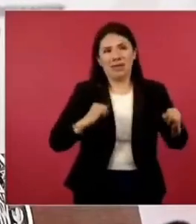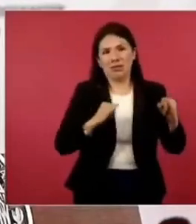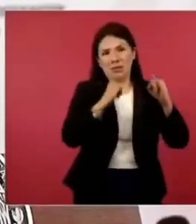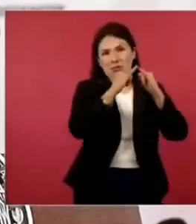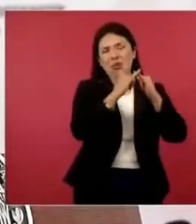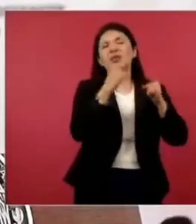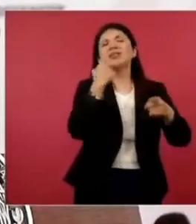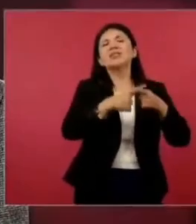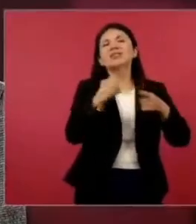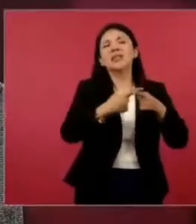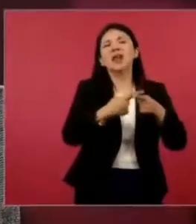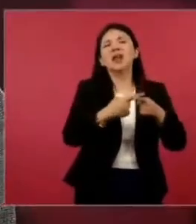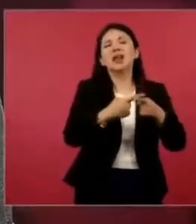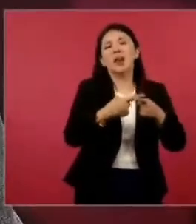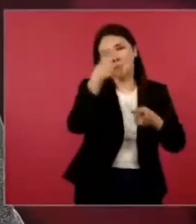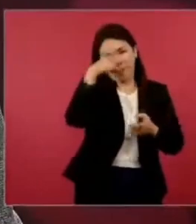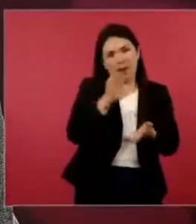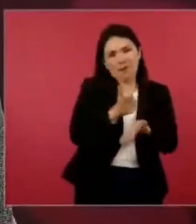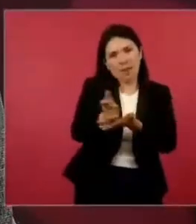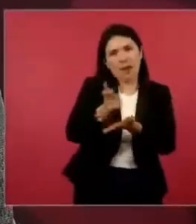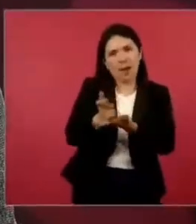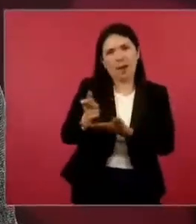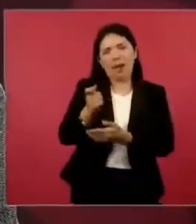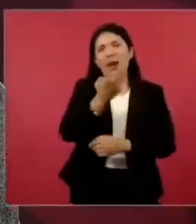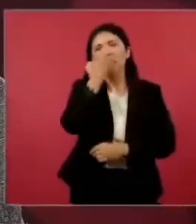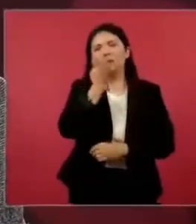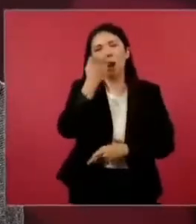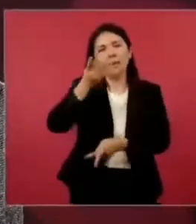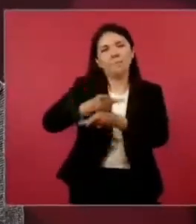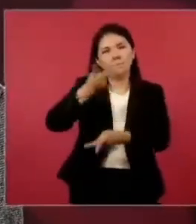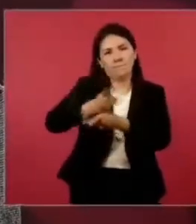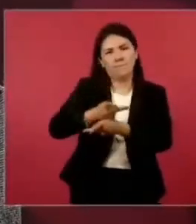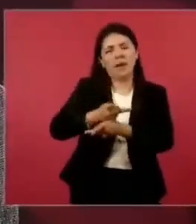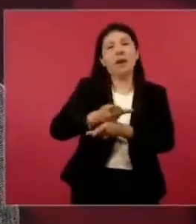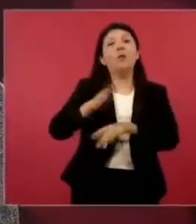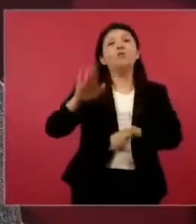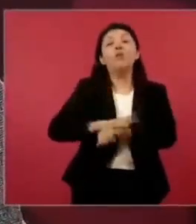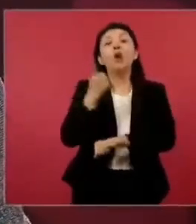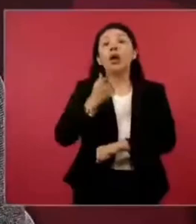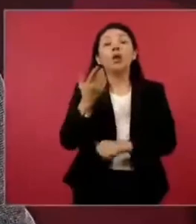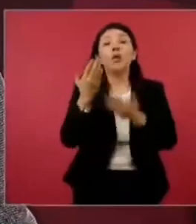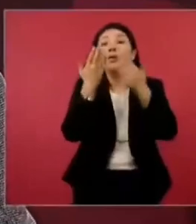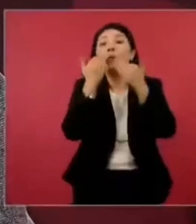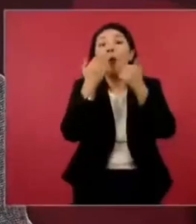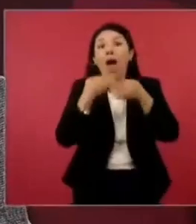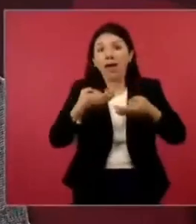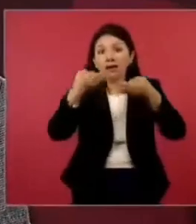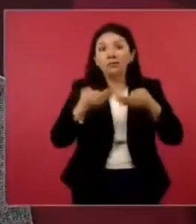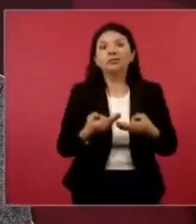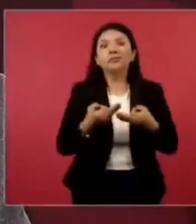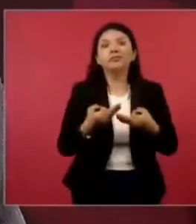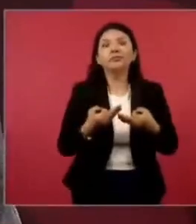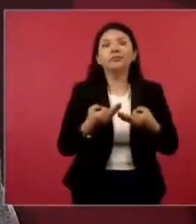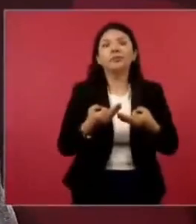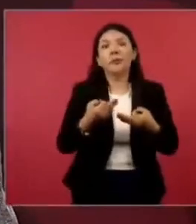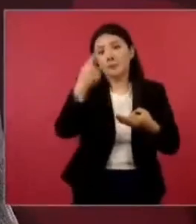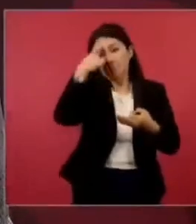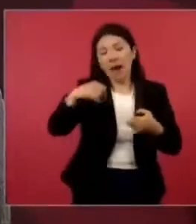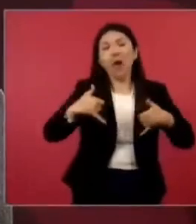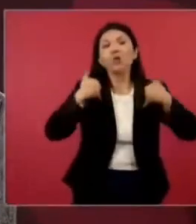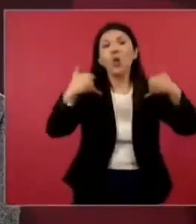liquidadora para los beneficiarios de educación media superior, porque no había un producto hecho para menores de